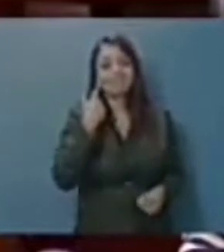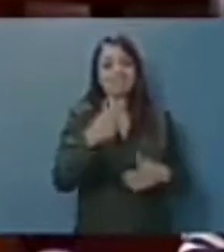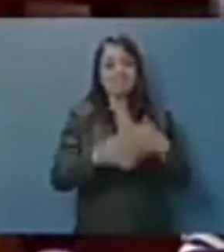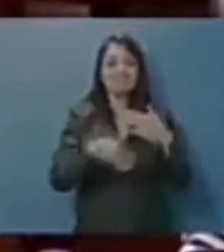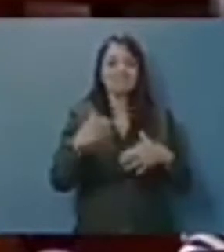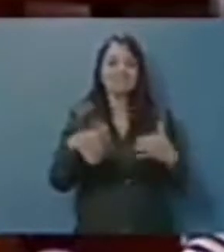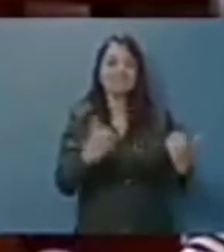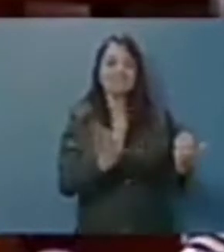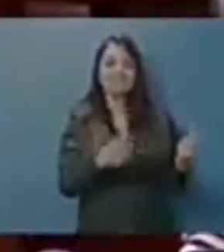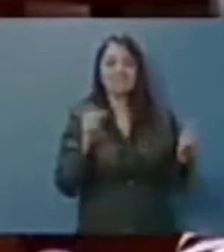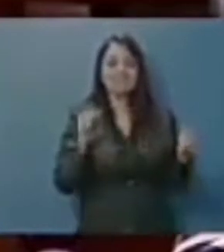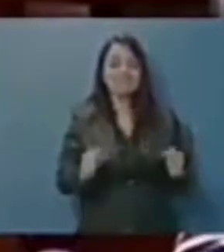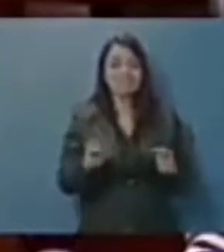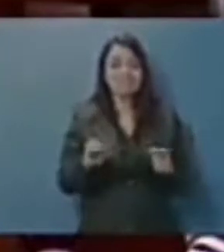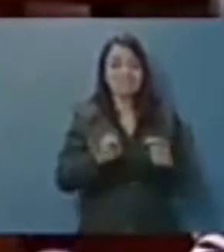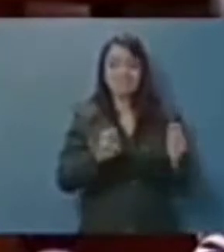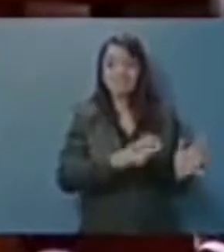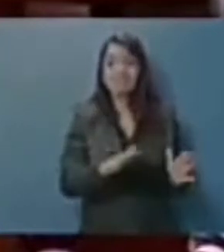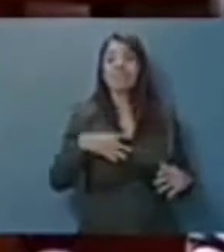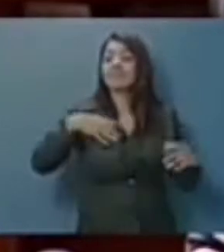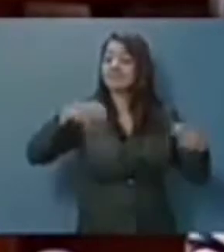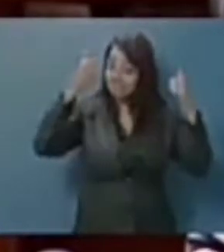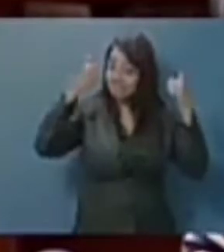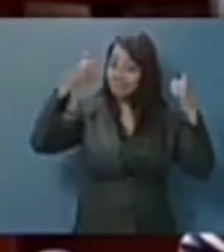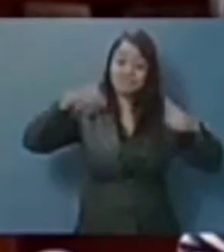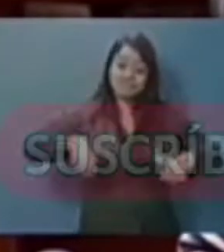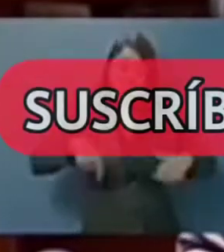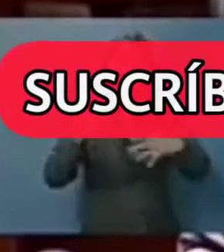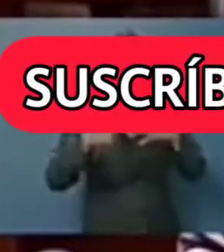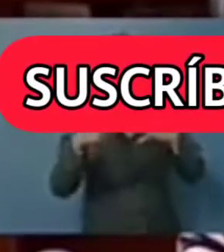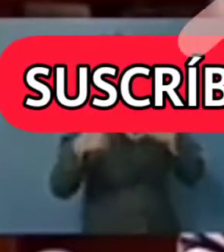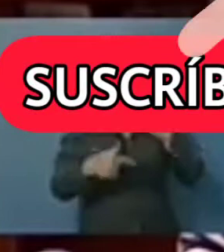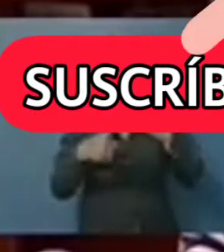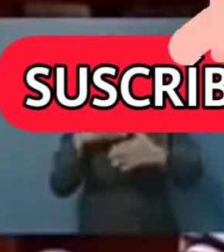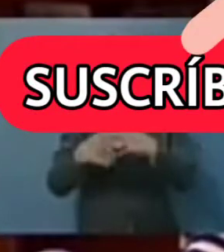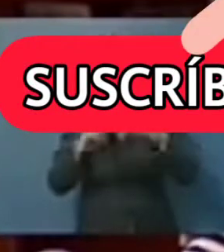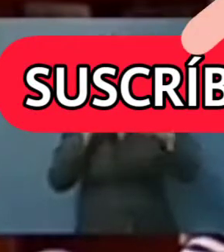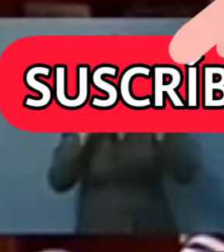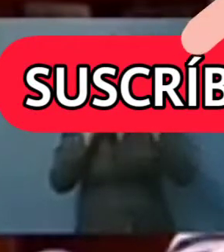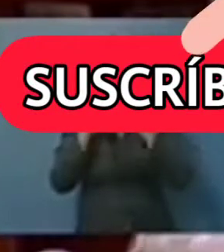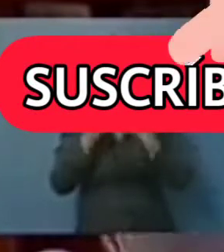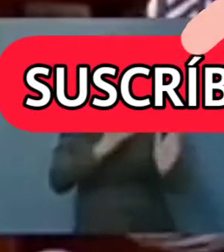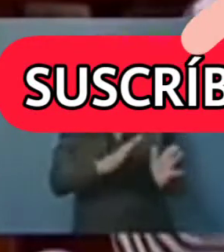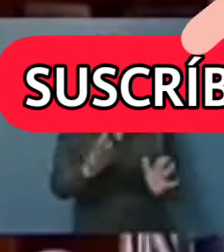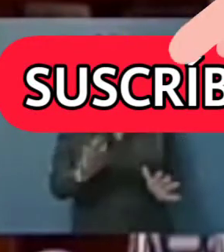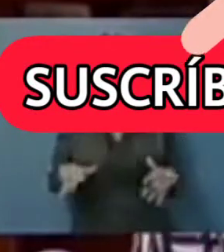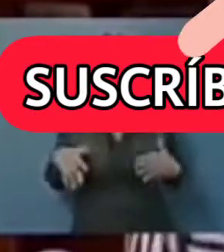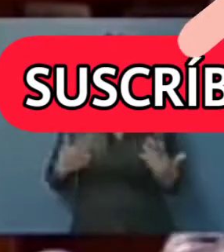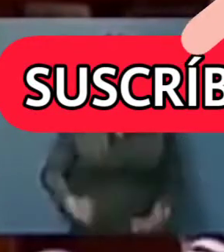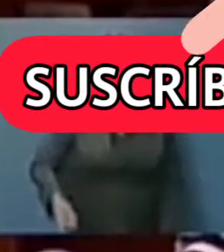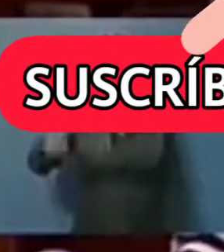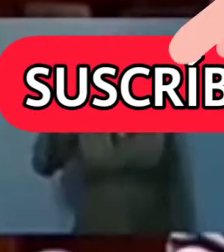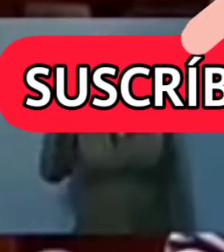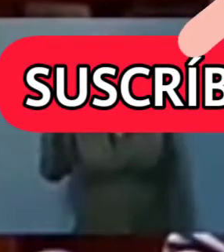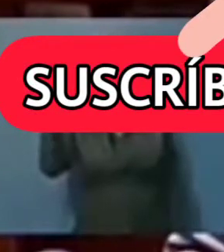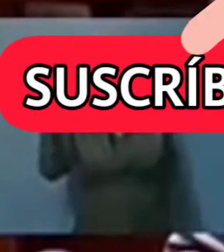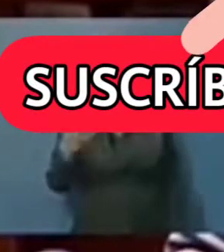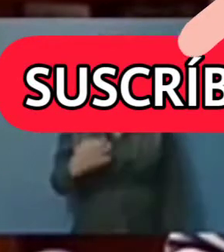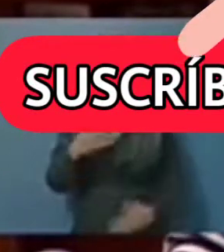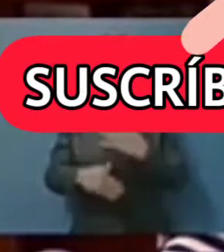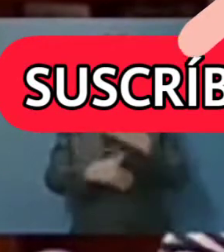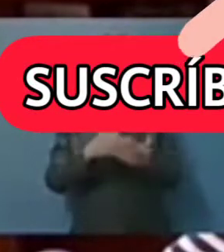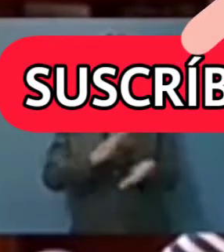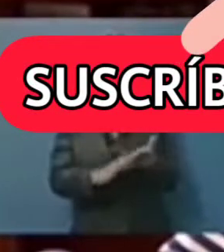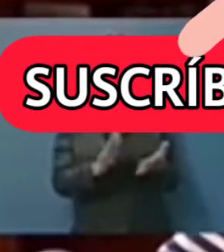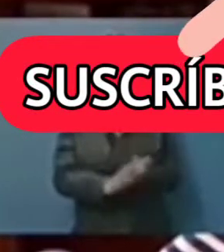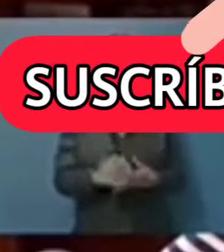mejora regulatoria. Y aprobamos la ley de procedimientos administrativos que le da certeza jurídica a las inversiones,